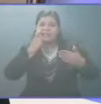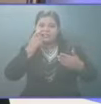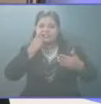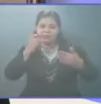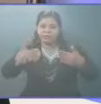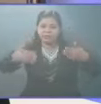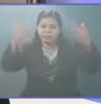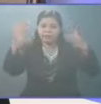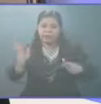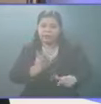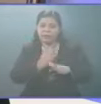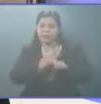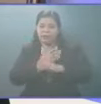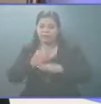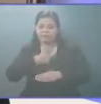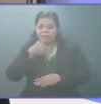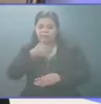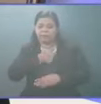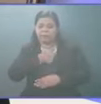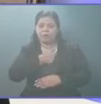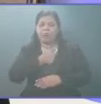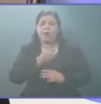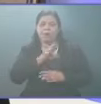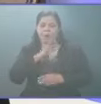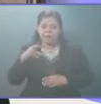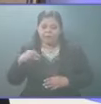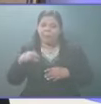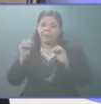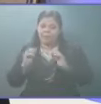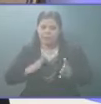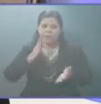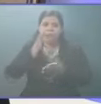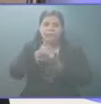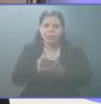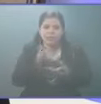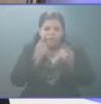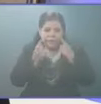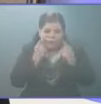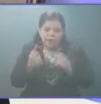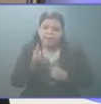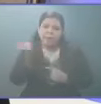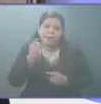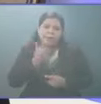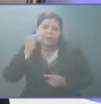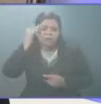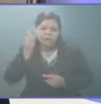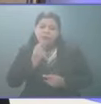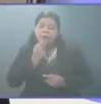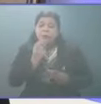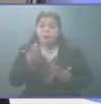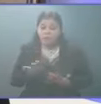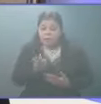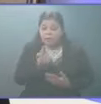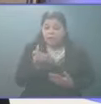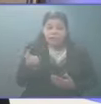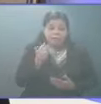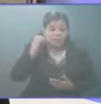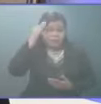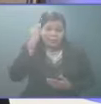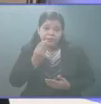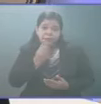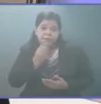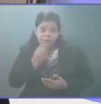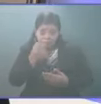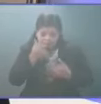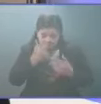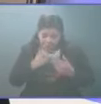colocación del equipo de protección personal 2 para que las familias puedan acercarse, porque los niveles de ansiedad y depresión en el adulto mayor se